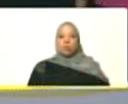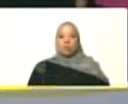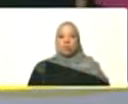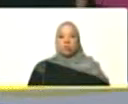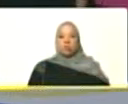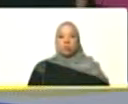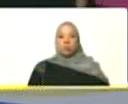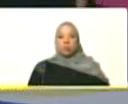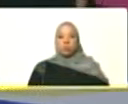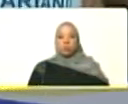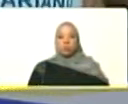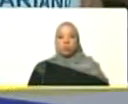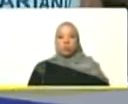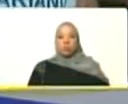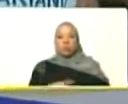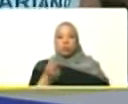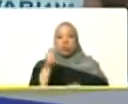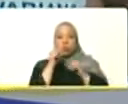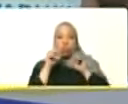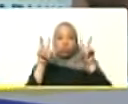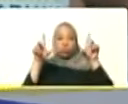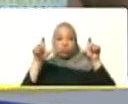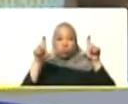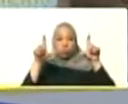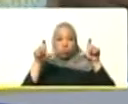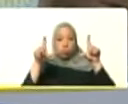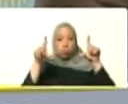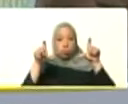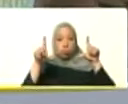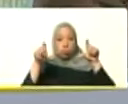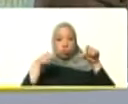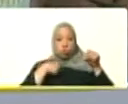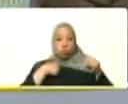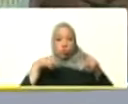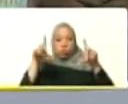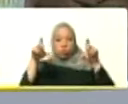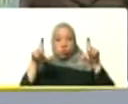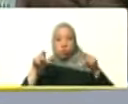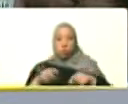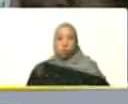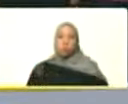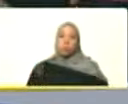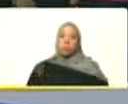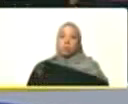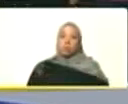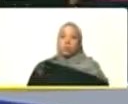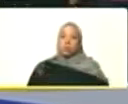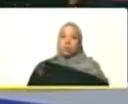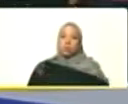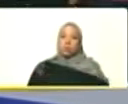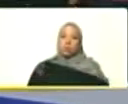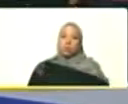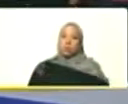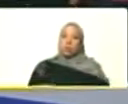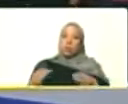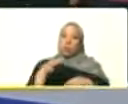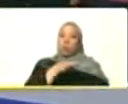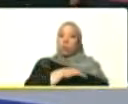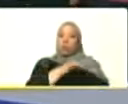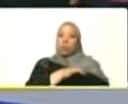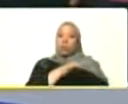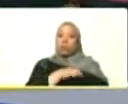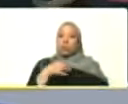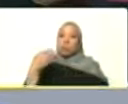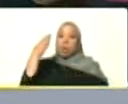que, bueno, estuve viendo unas imágenes ahí, Nahum. Bueno, vamos. Como todas las Bricomil, todas tienen que